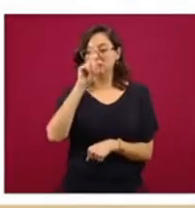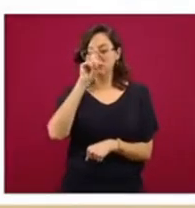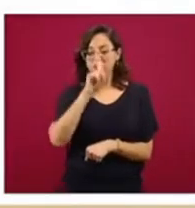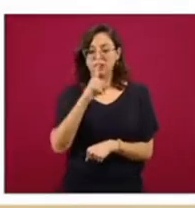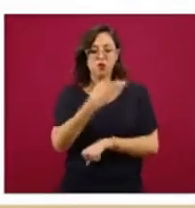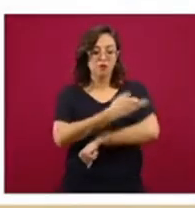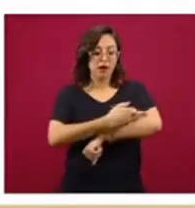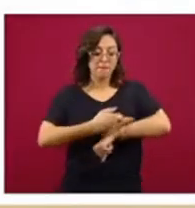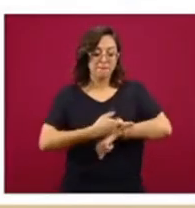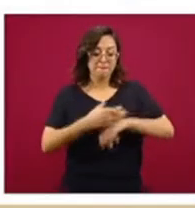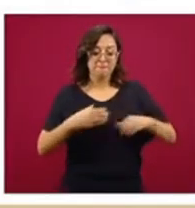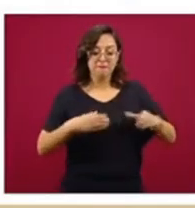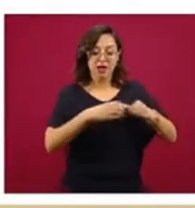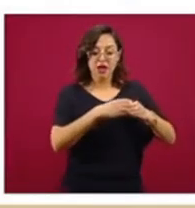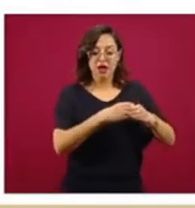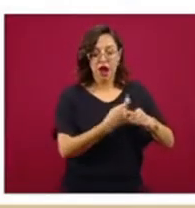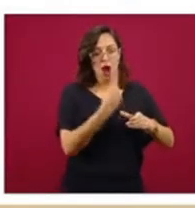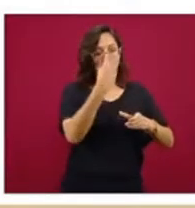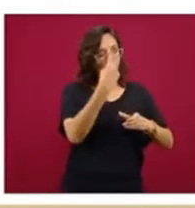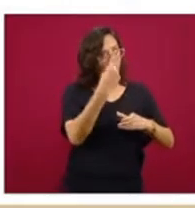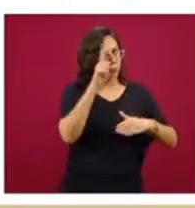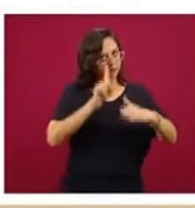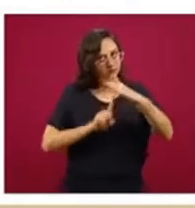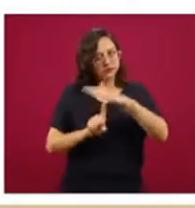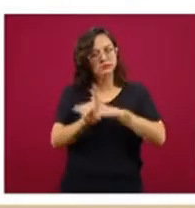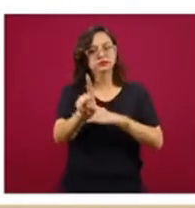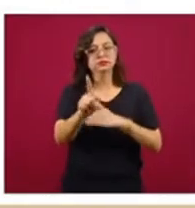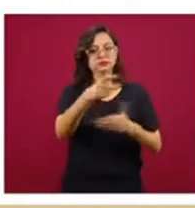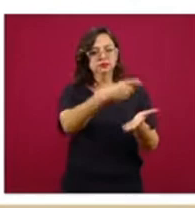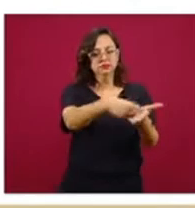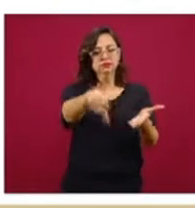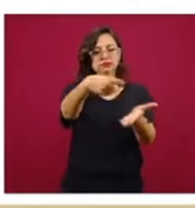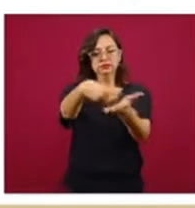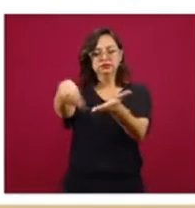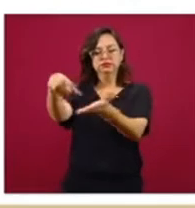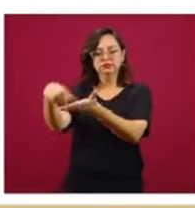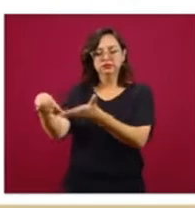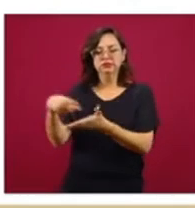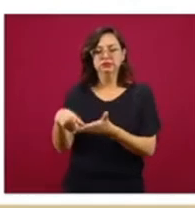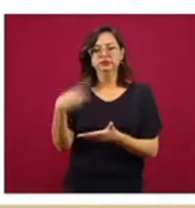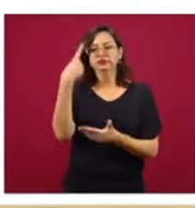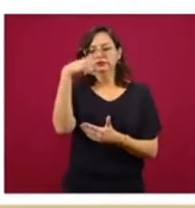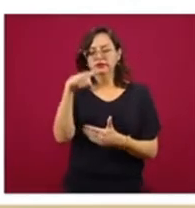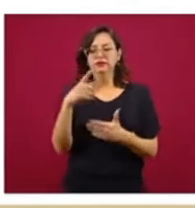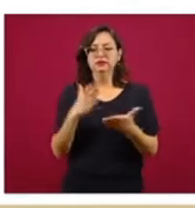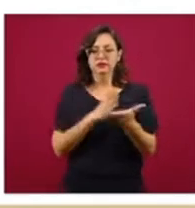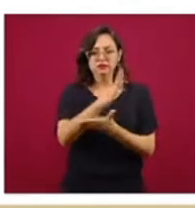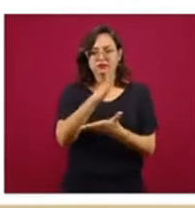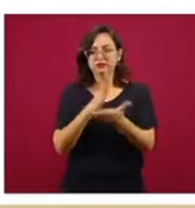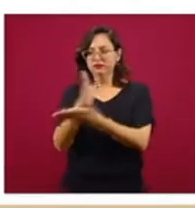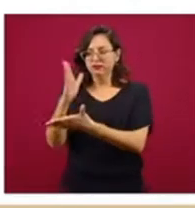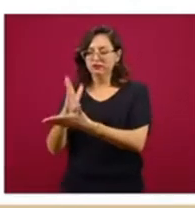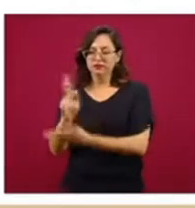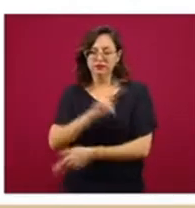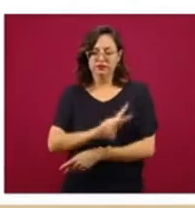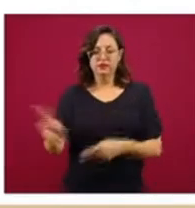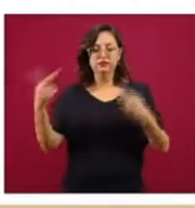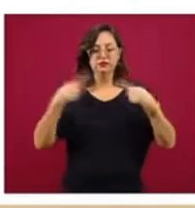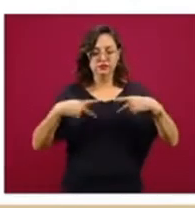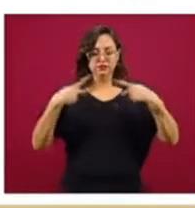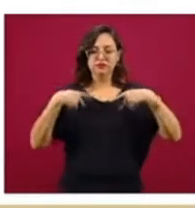solo una persona por familia pase a un tiempo para que exista equidad en el acceso de todos